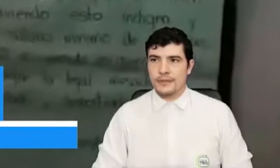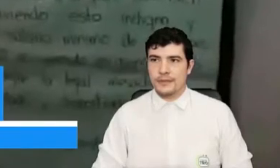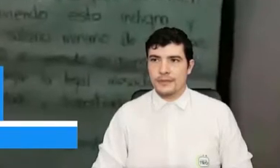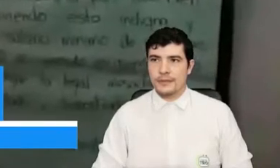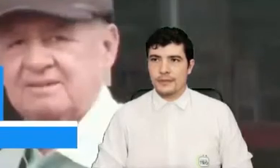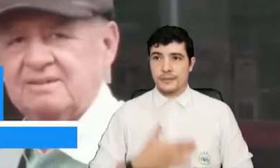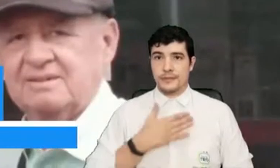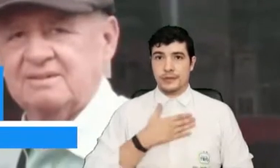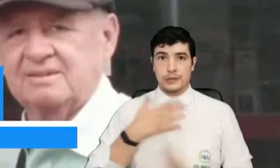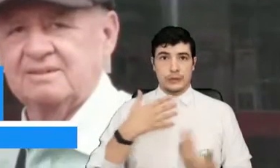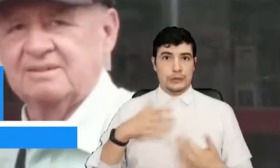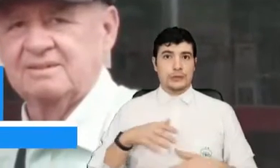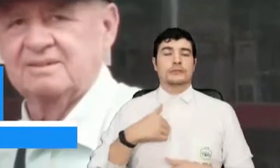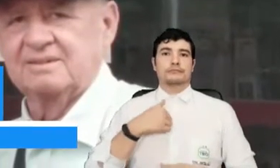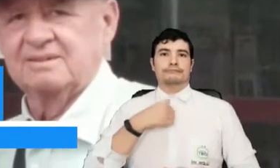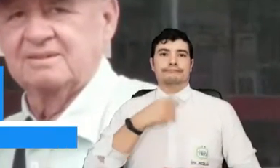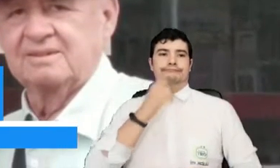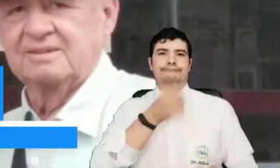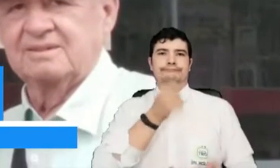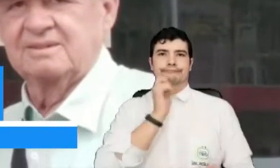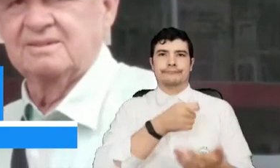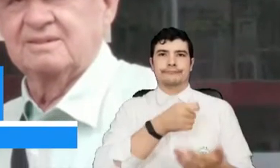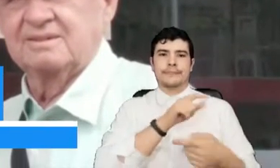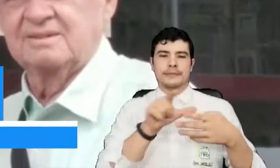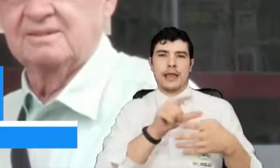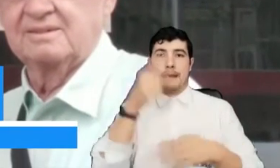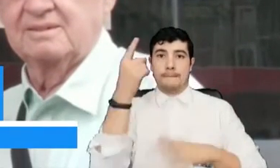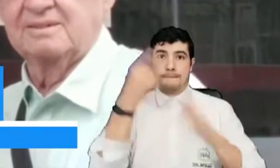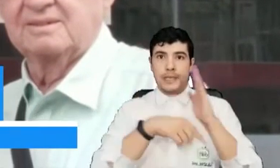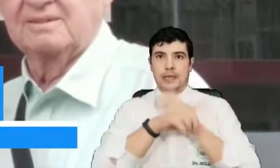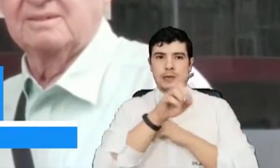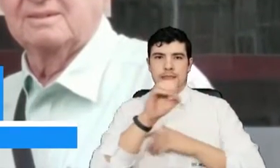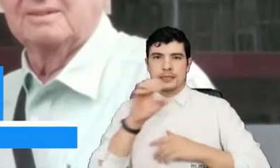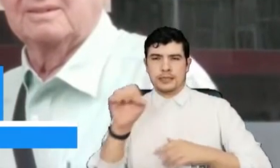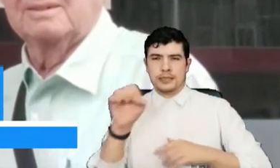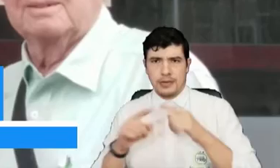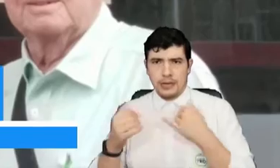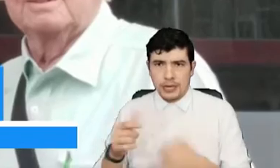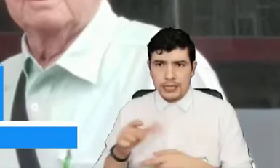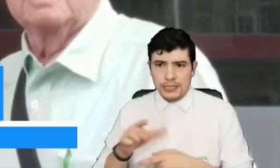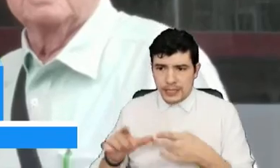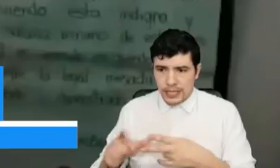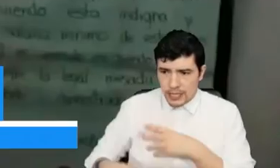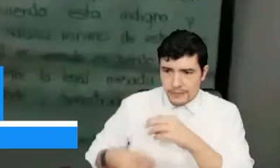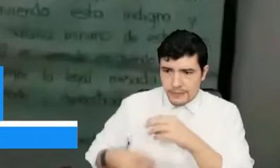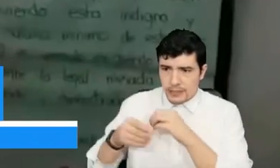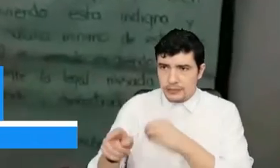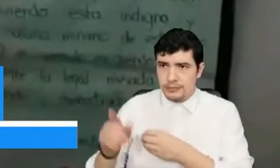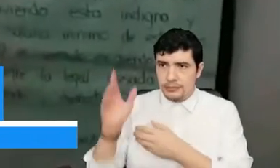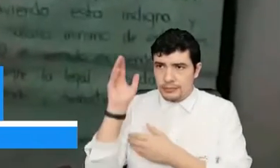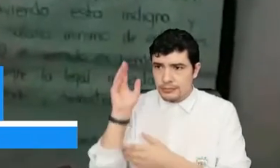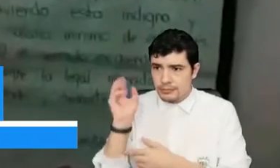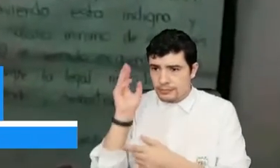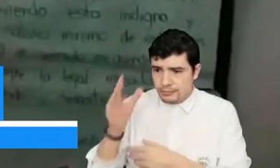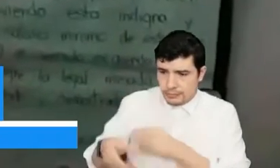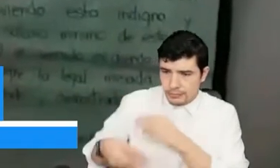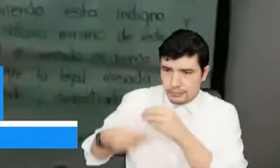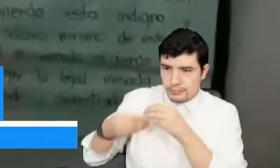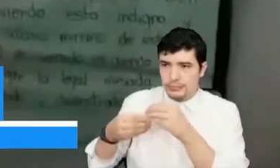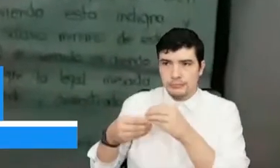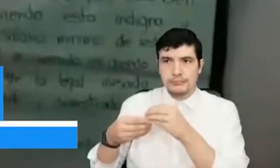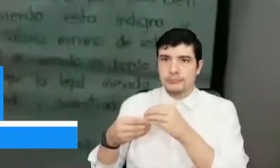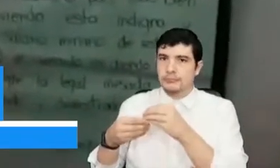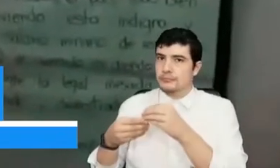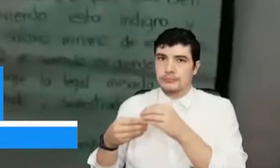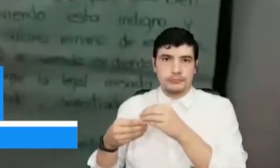1.650 semanas. Las semanas extra que cotizó no se ven reflejadas en su pensión. En mi pensión no aparecen